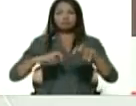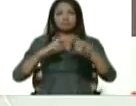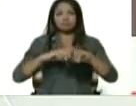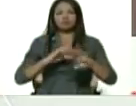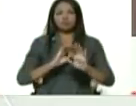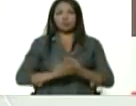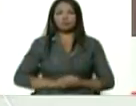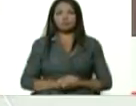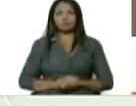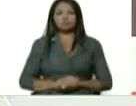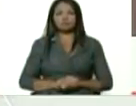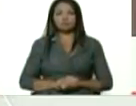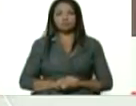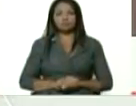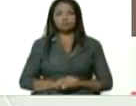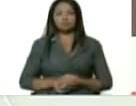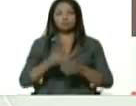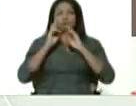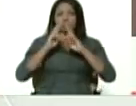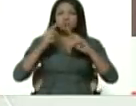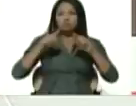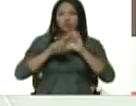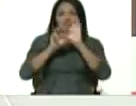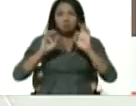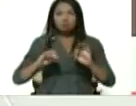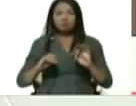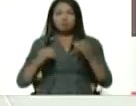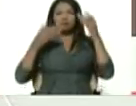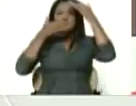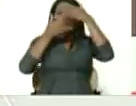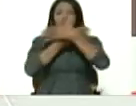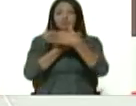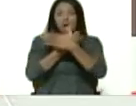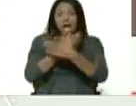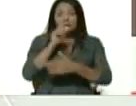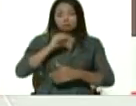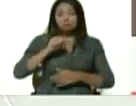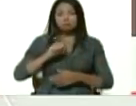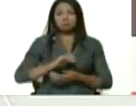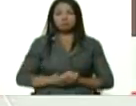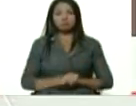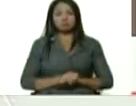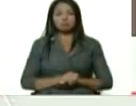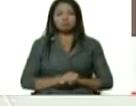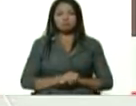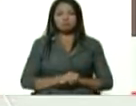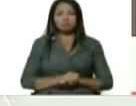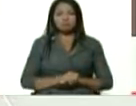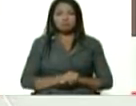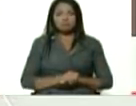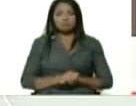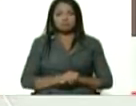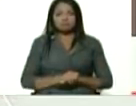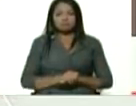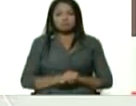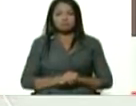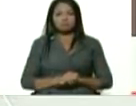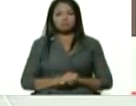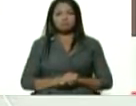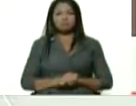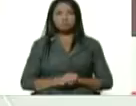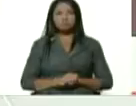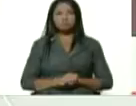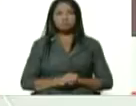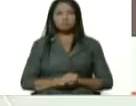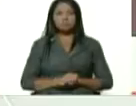acción y resultado, el FAES. Bueno, está impresionante. Ahorita me voy a reunir porque me va a dar el